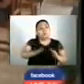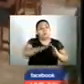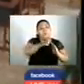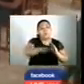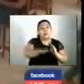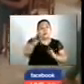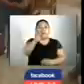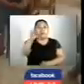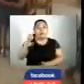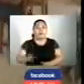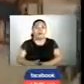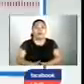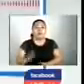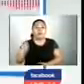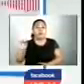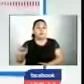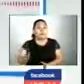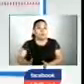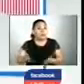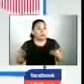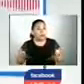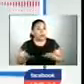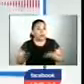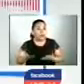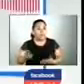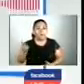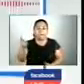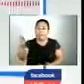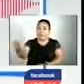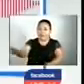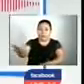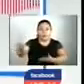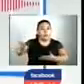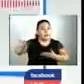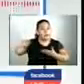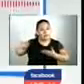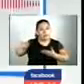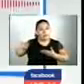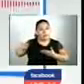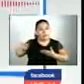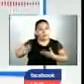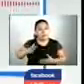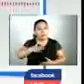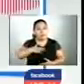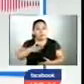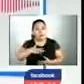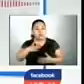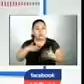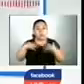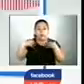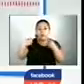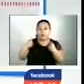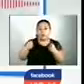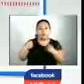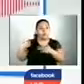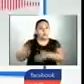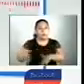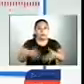Lo que me han hecho es una falta de respeto. Se jugó como se juega con mi salud.